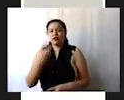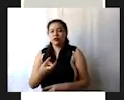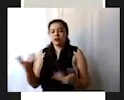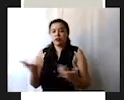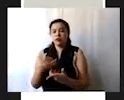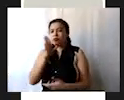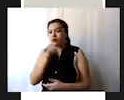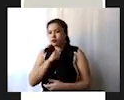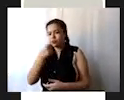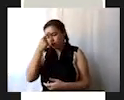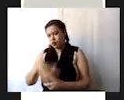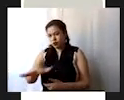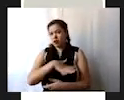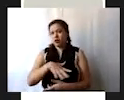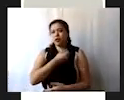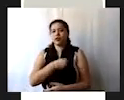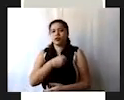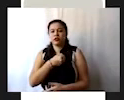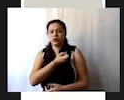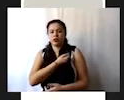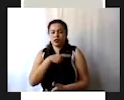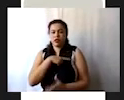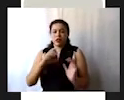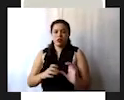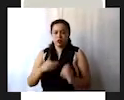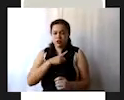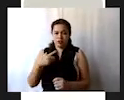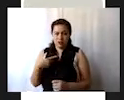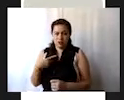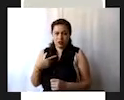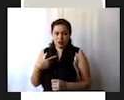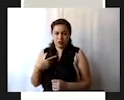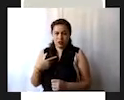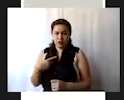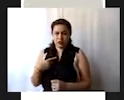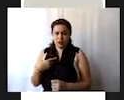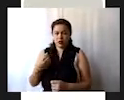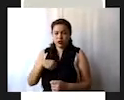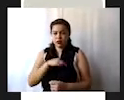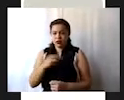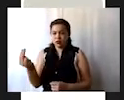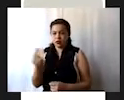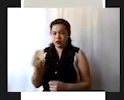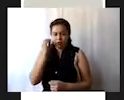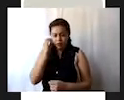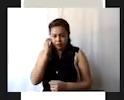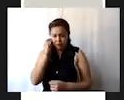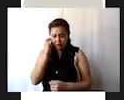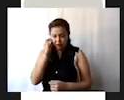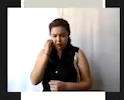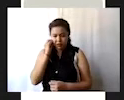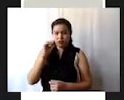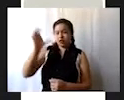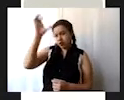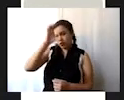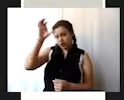si no hay un medio ambiente sano. Y para ese medio ambiente sano, sin duda necesitamos mucho de lo que la ciencia